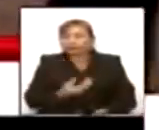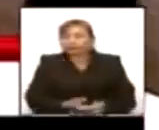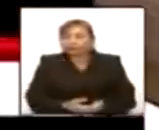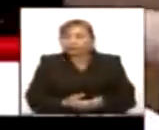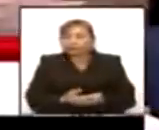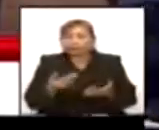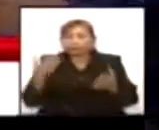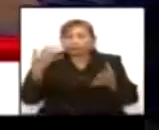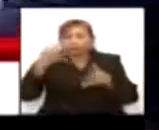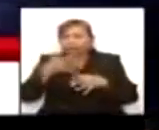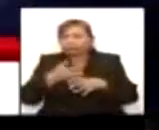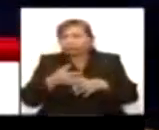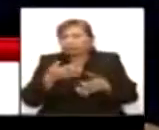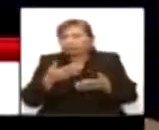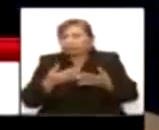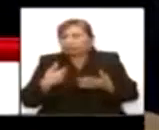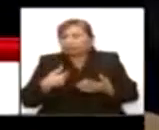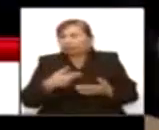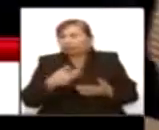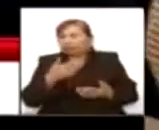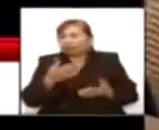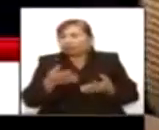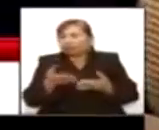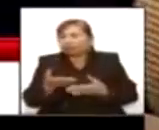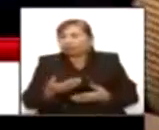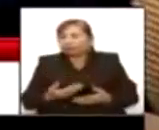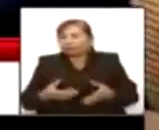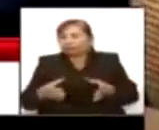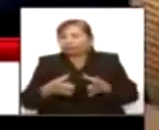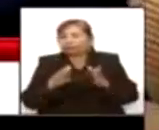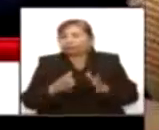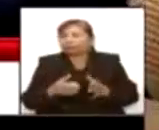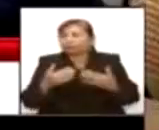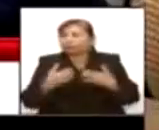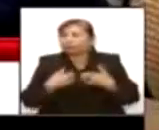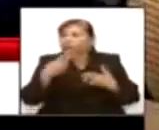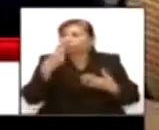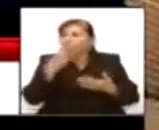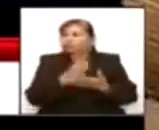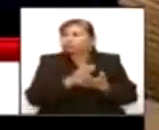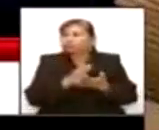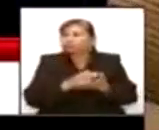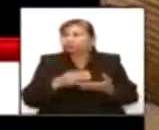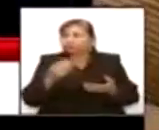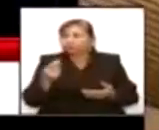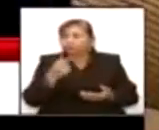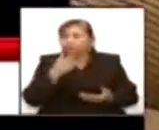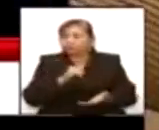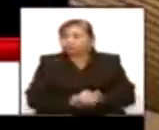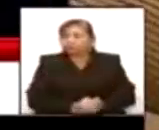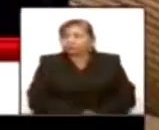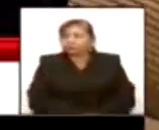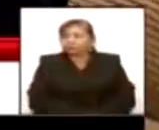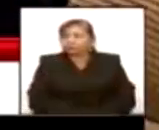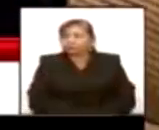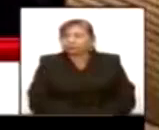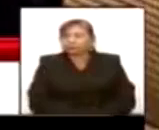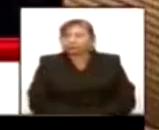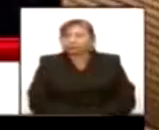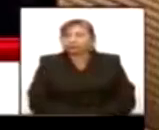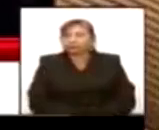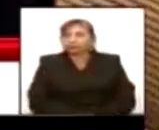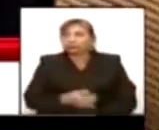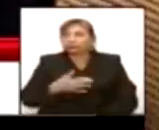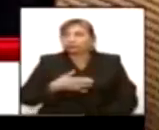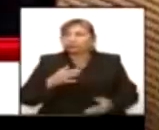Mi intervención, señor presidente, buenas tardes a la invitada, a los señores congresistas, tiene dos partes, rápido para seguir con la agenda. Me